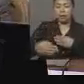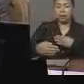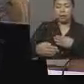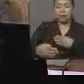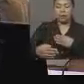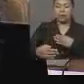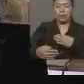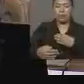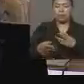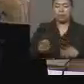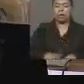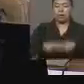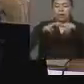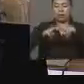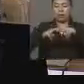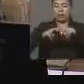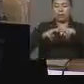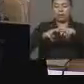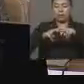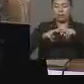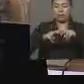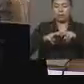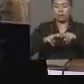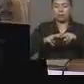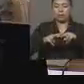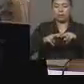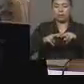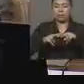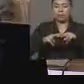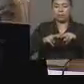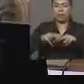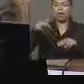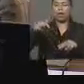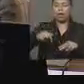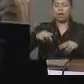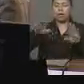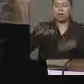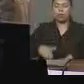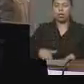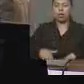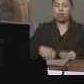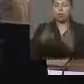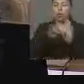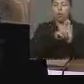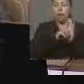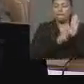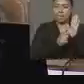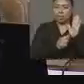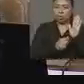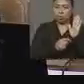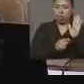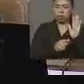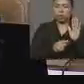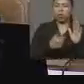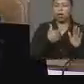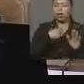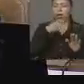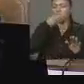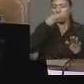ese crecimiento límite que establece este mismo presupuesto. Quiero